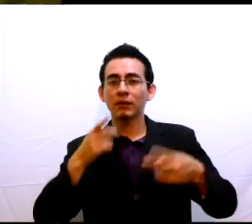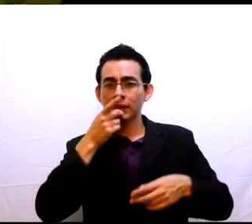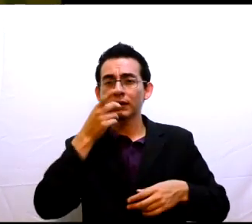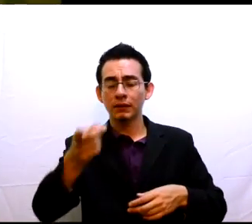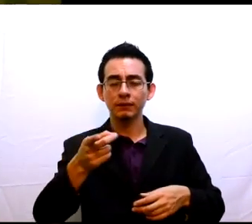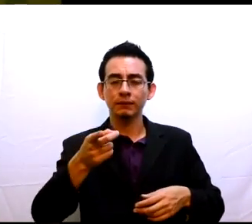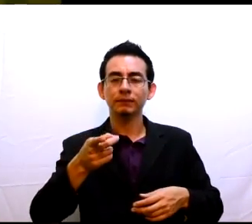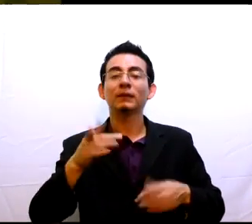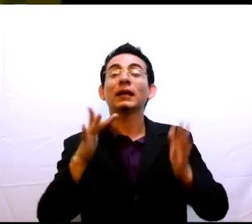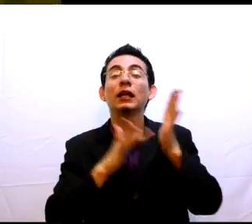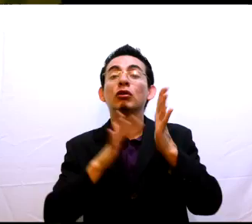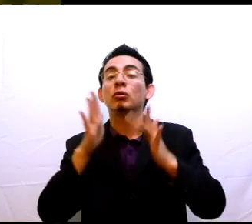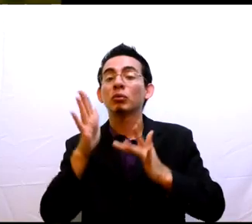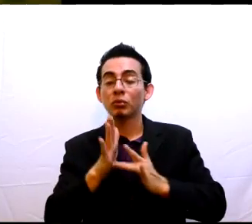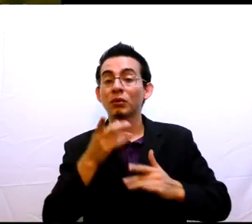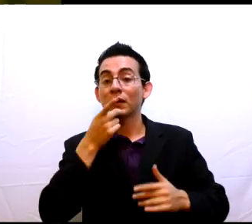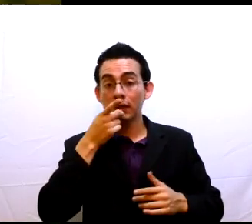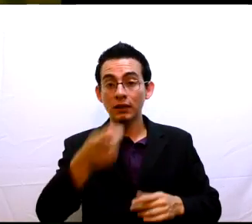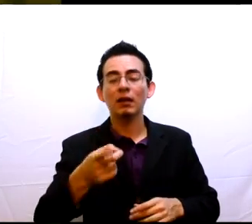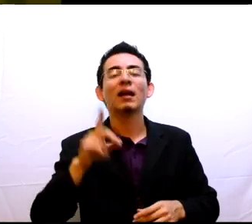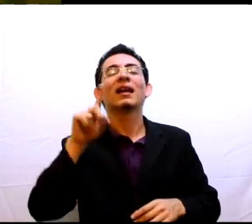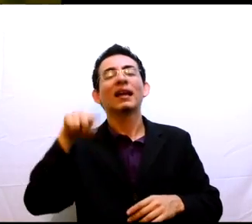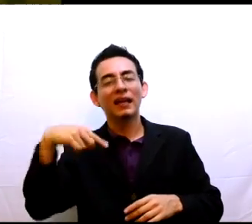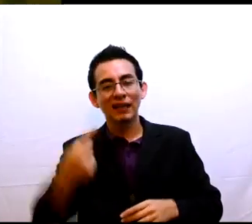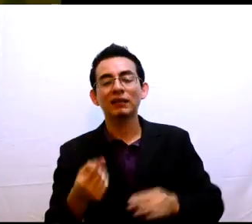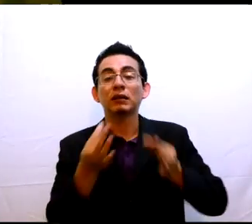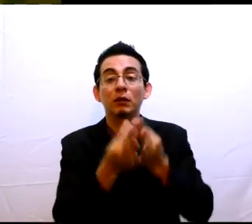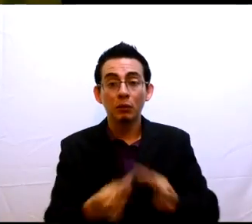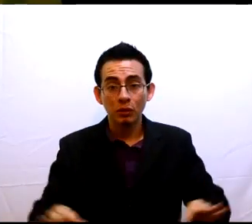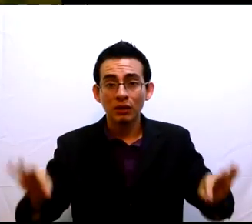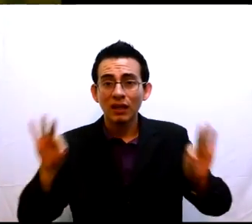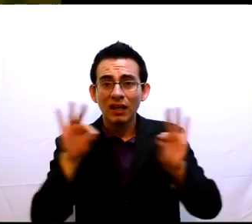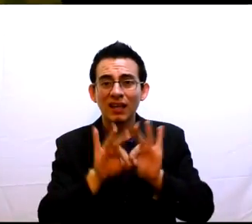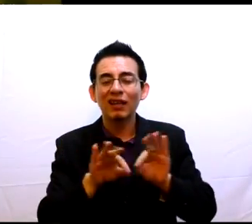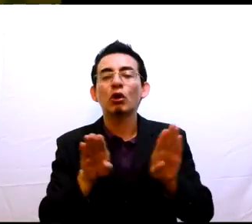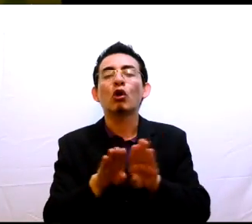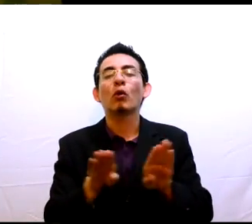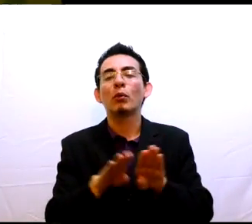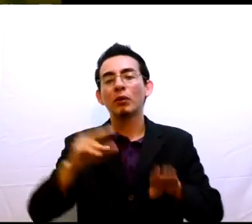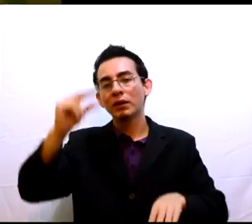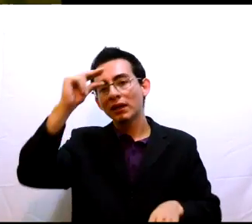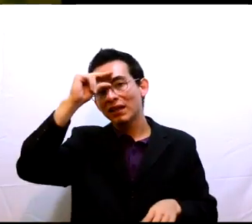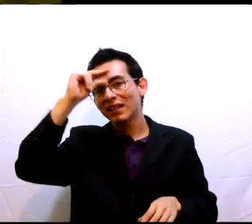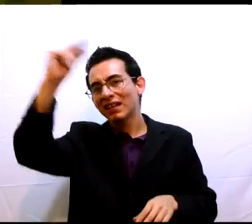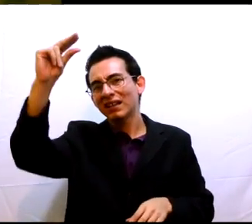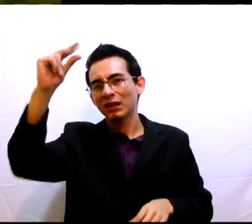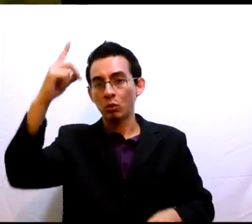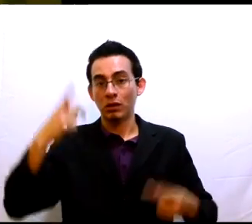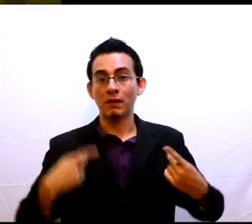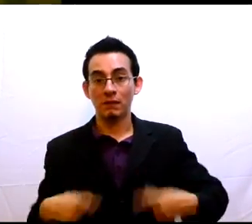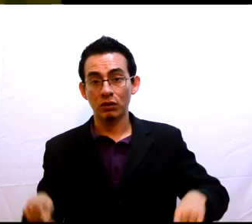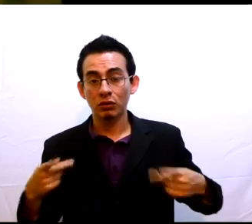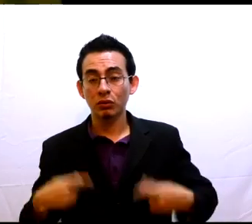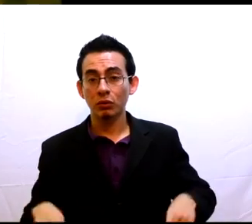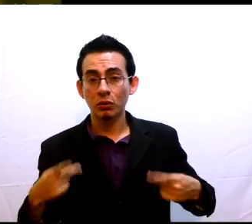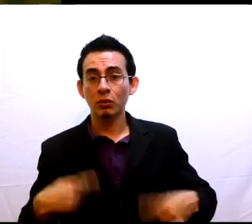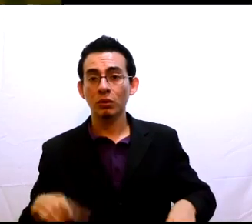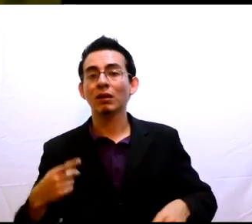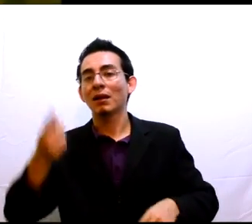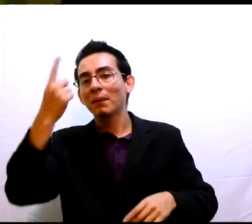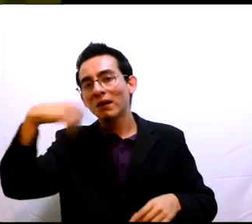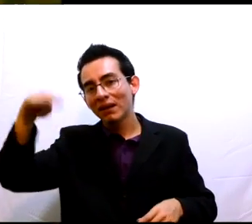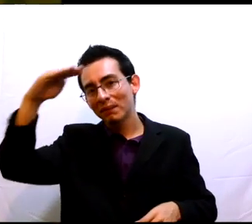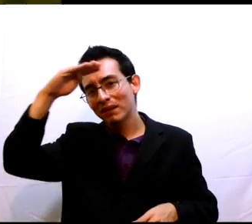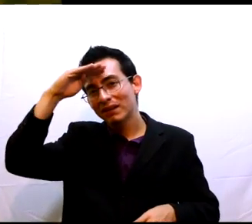lo que jesús resalta es los hagas lo inteligente que fue el mayordomo para